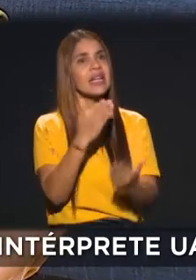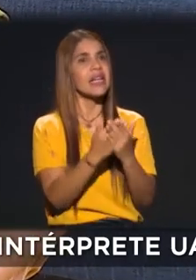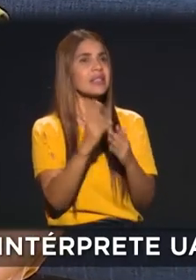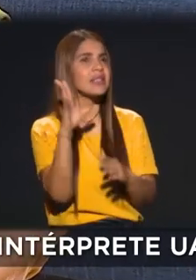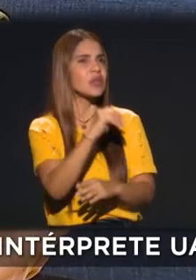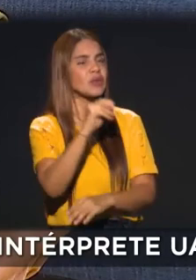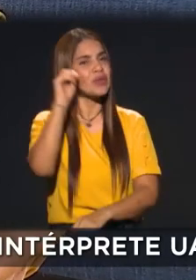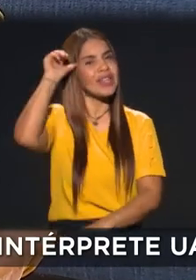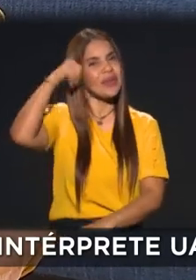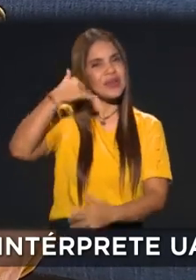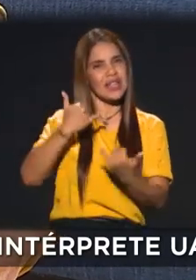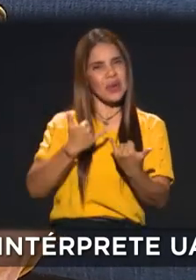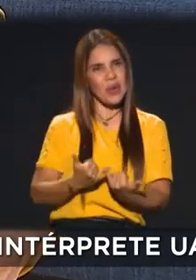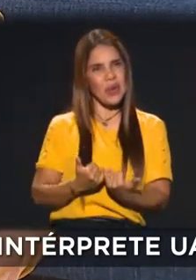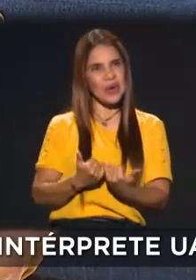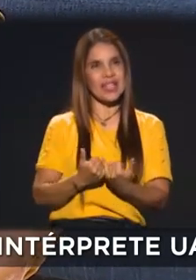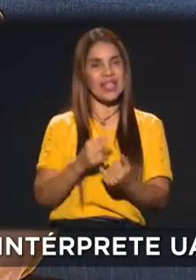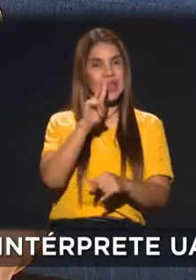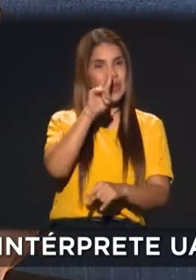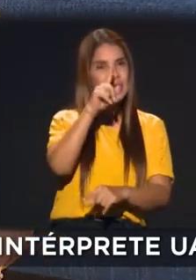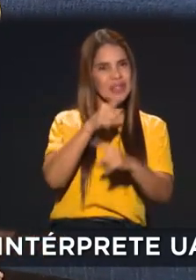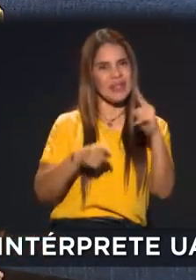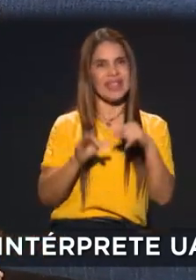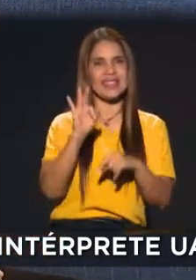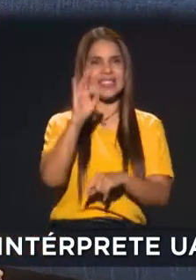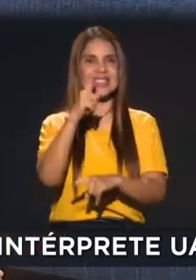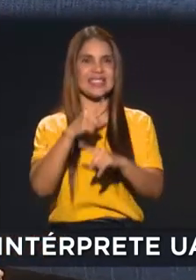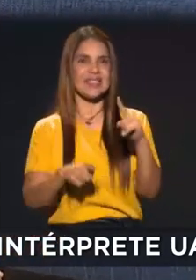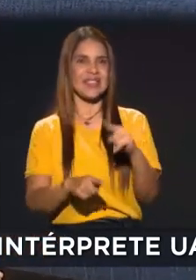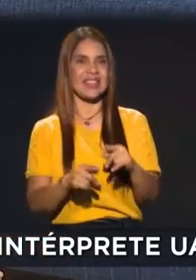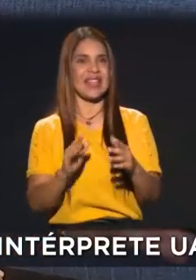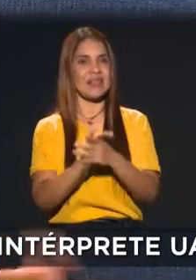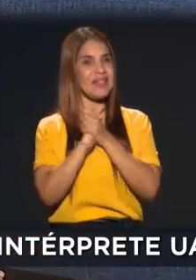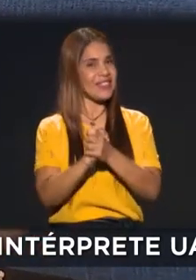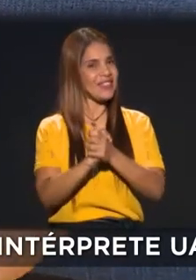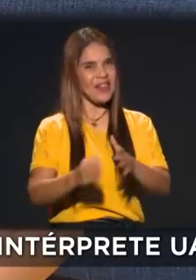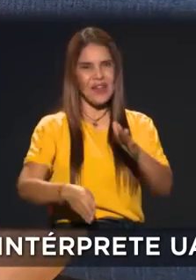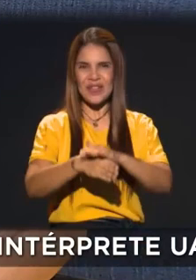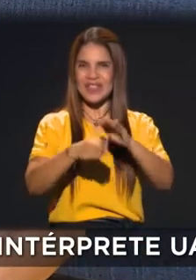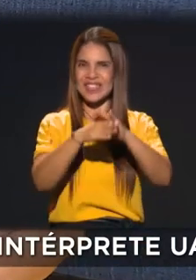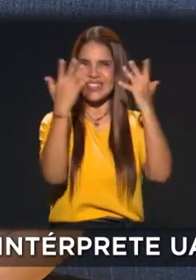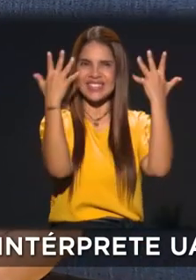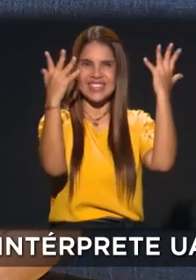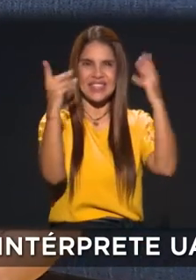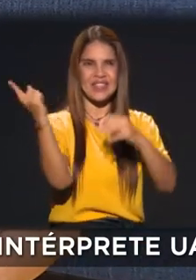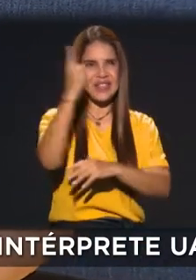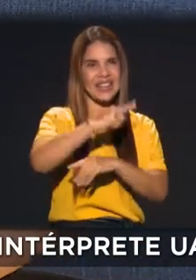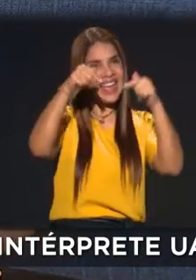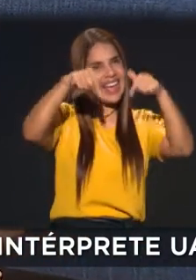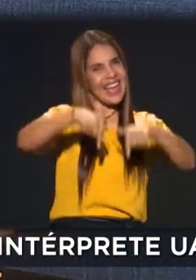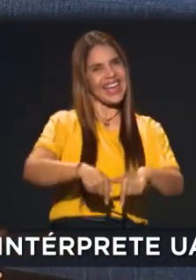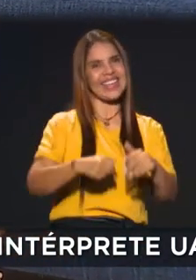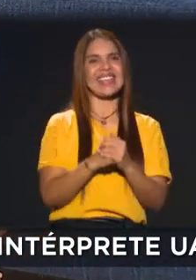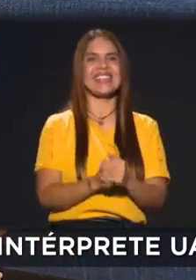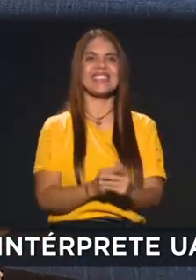conectados, y recuerden que hoy también nos vemos de 2:30 a 3:30, y por supuesto también vamos a celebrar el Día del Maestro en este